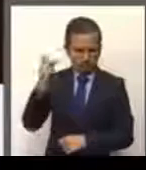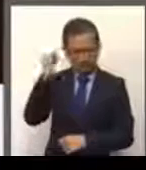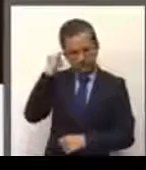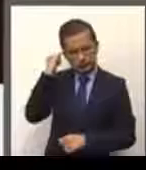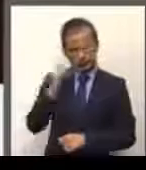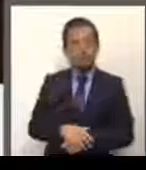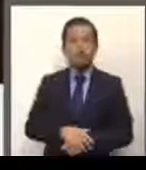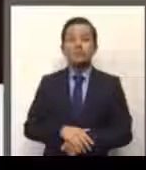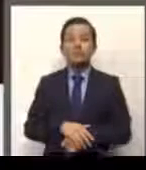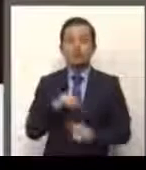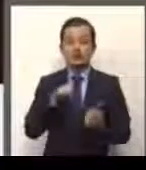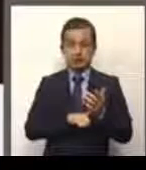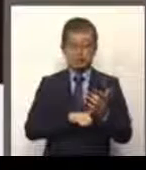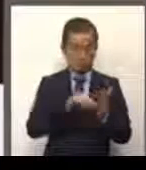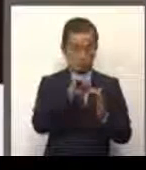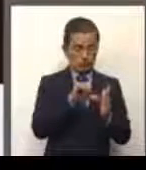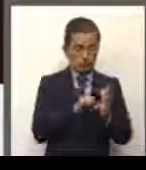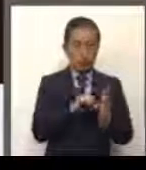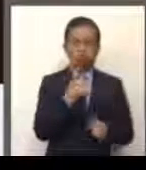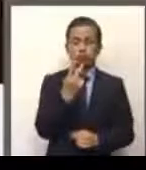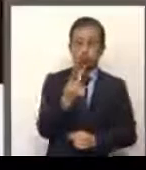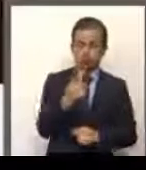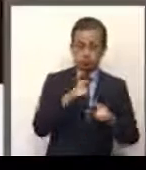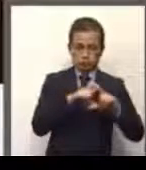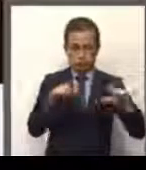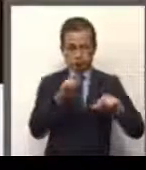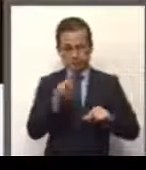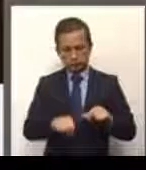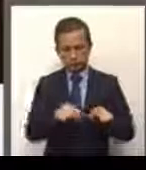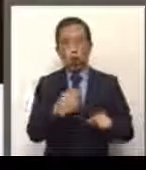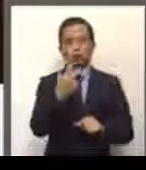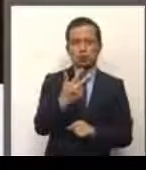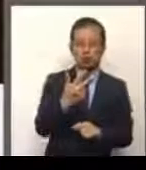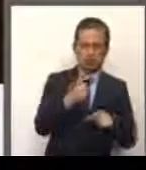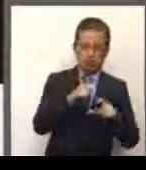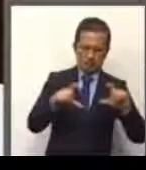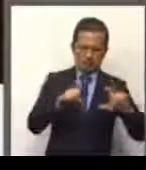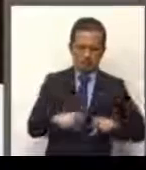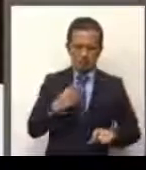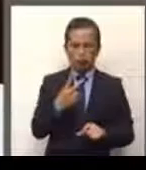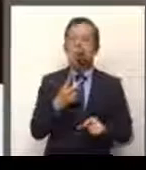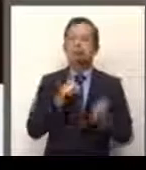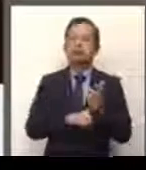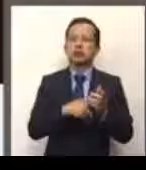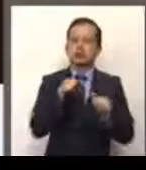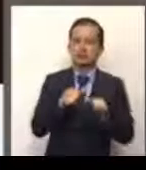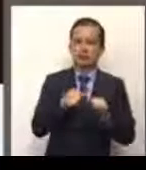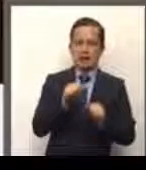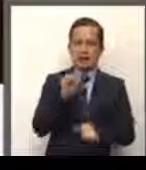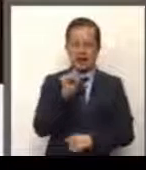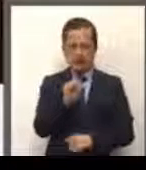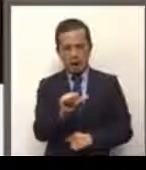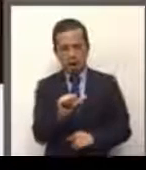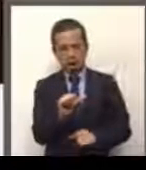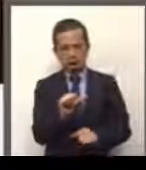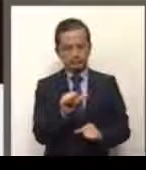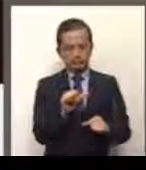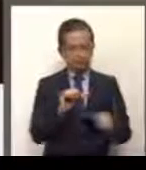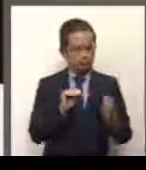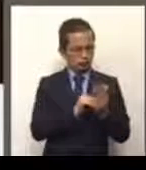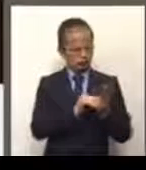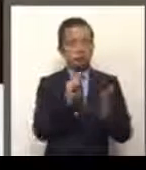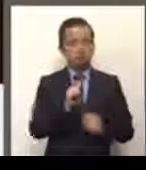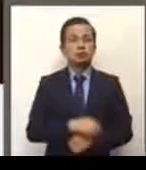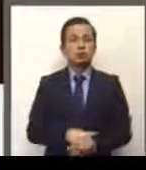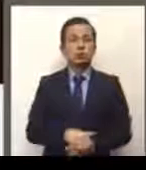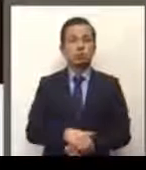octava, párrafo 2 del artículo segundo, apartado A constitucional, que las constituciones